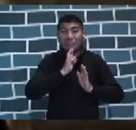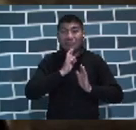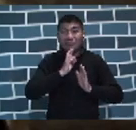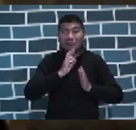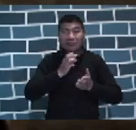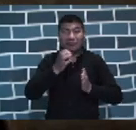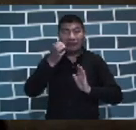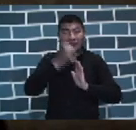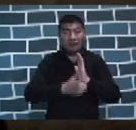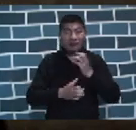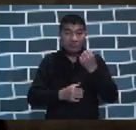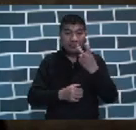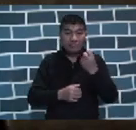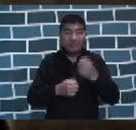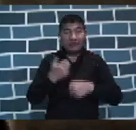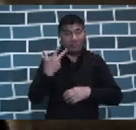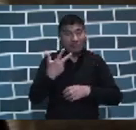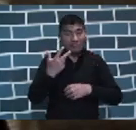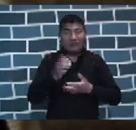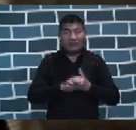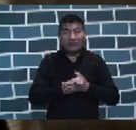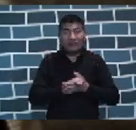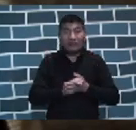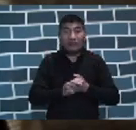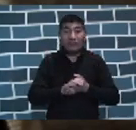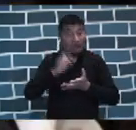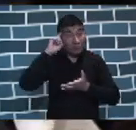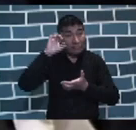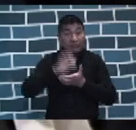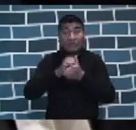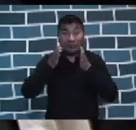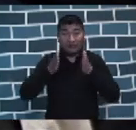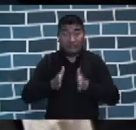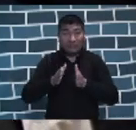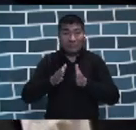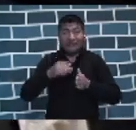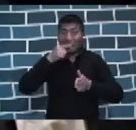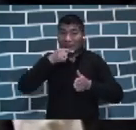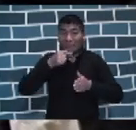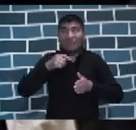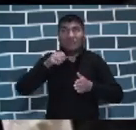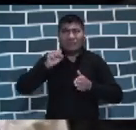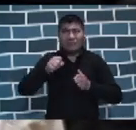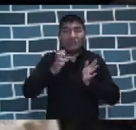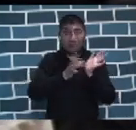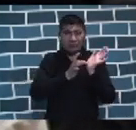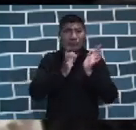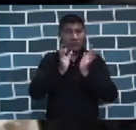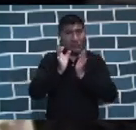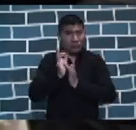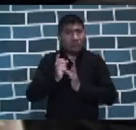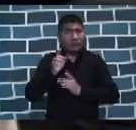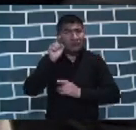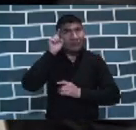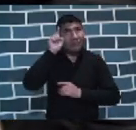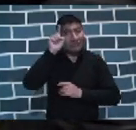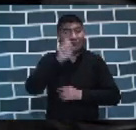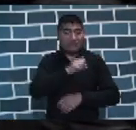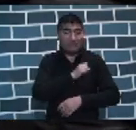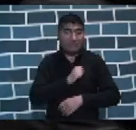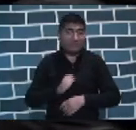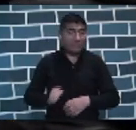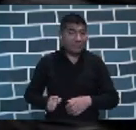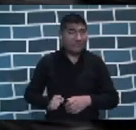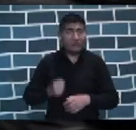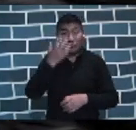si el creyente reconoce que jesús de nazaret es el señor es